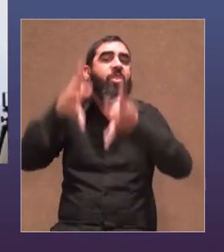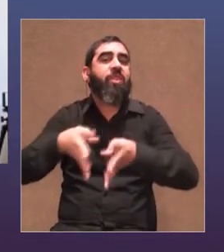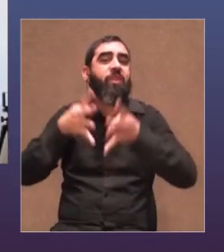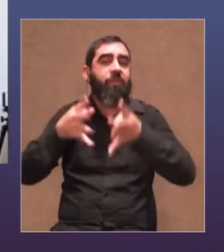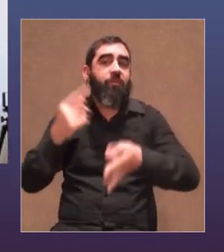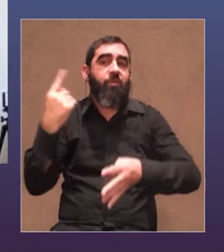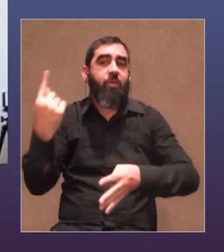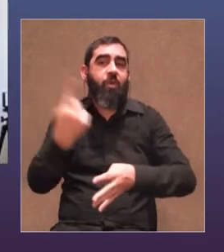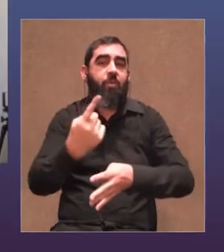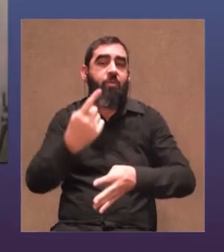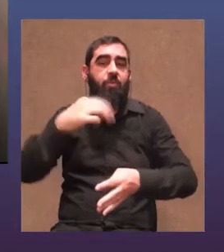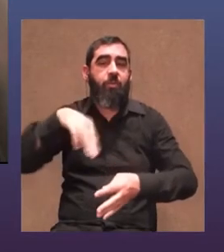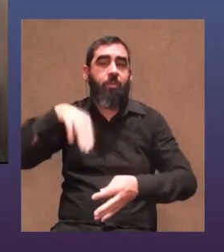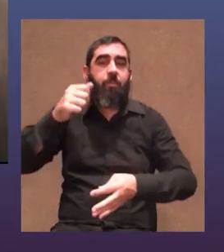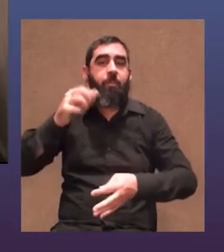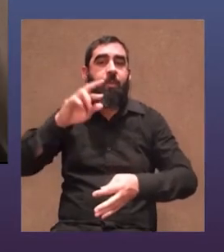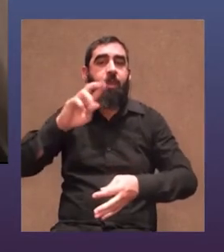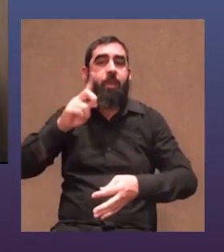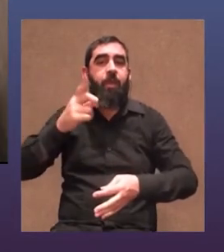¿Margarita?